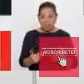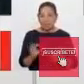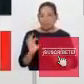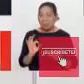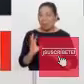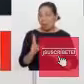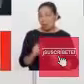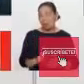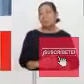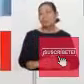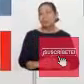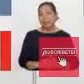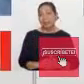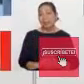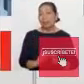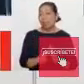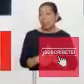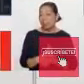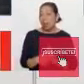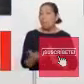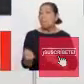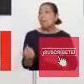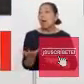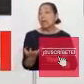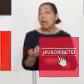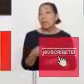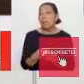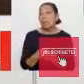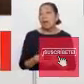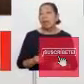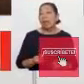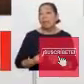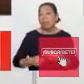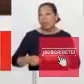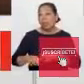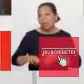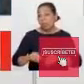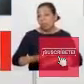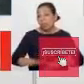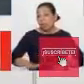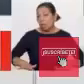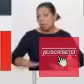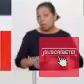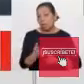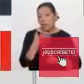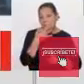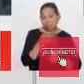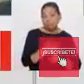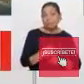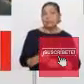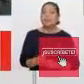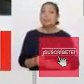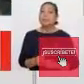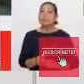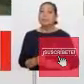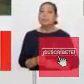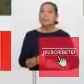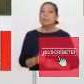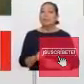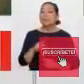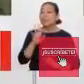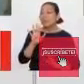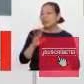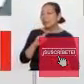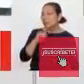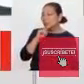robar camionetas Hilux, ¿no? Después extorsiones, después a las invasiones de terrenos y ahora está en los secuestros. Sí, un momento, sí, general. María Fernanda,